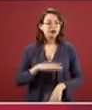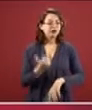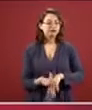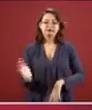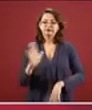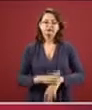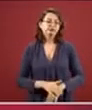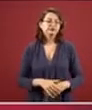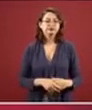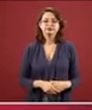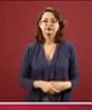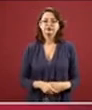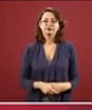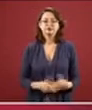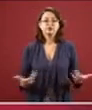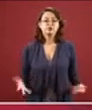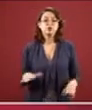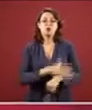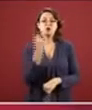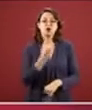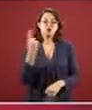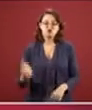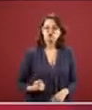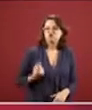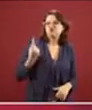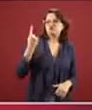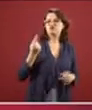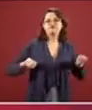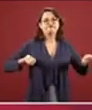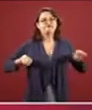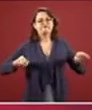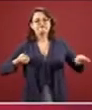dominadas por caciques.